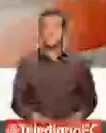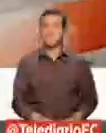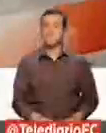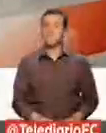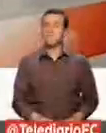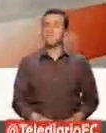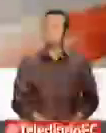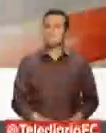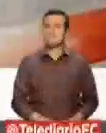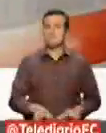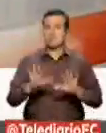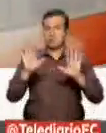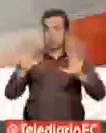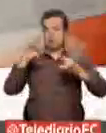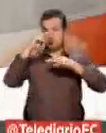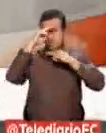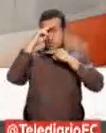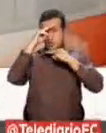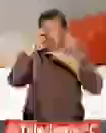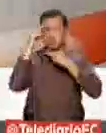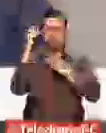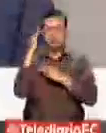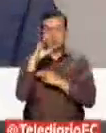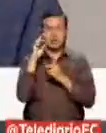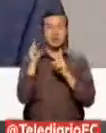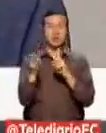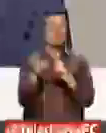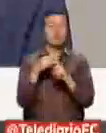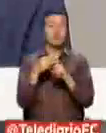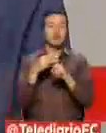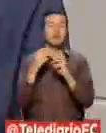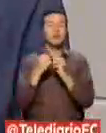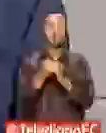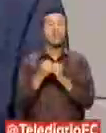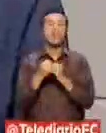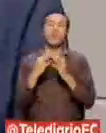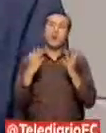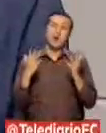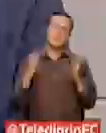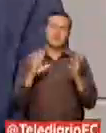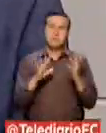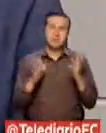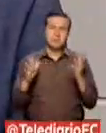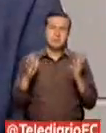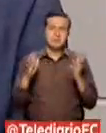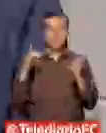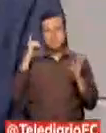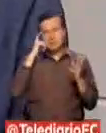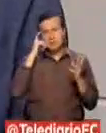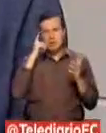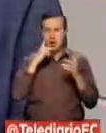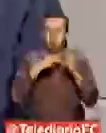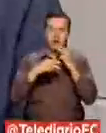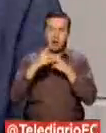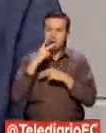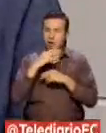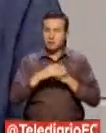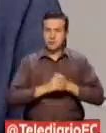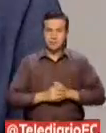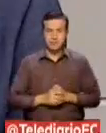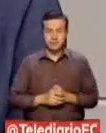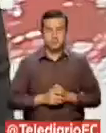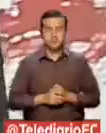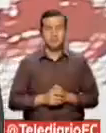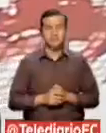De 10 noticias que se difunden a través de las redes sociales, ¿cuántas, en su opinión, son falsas?